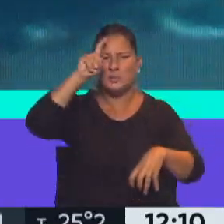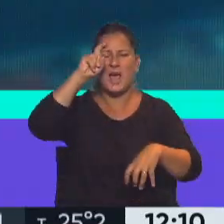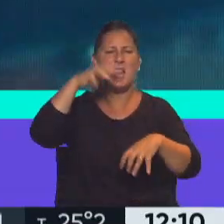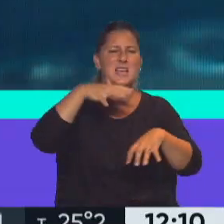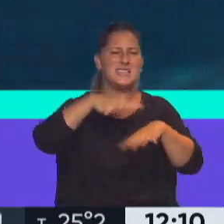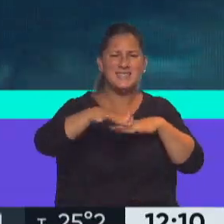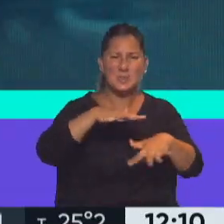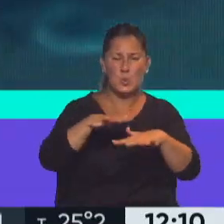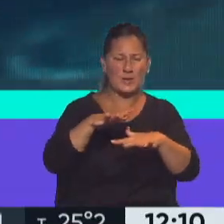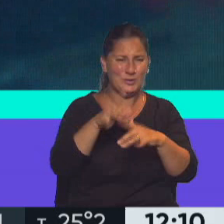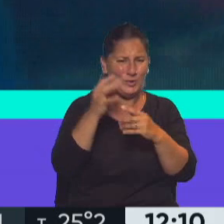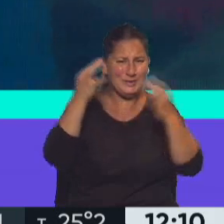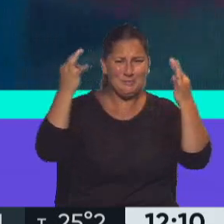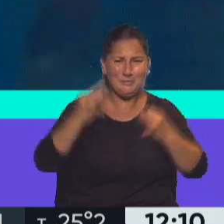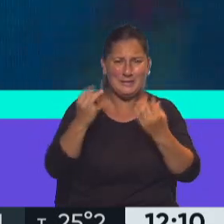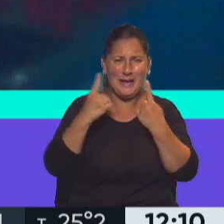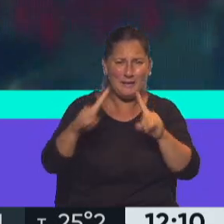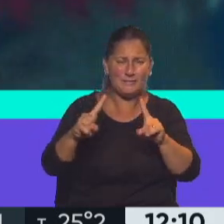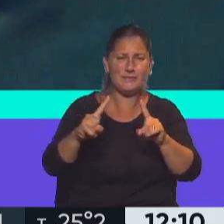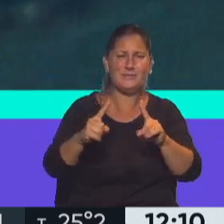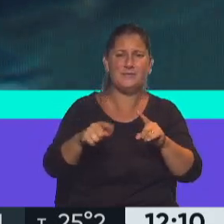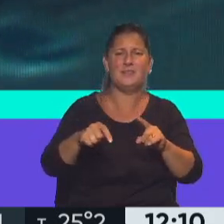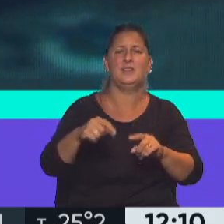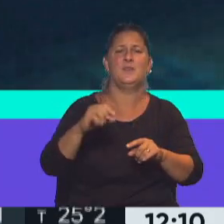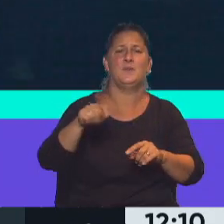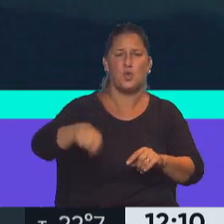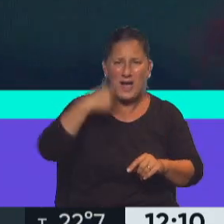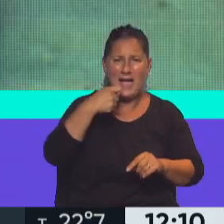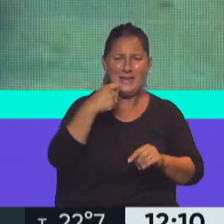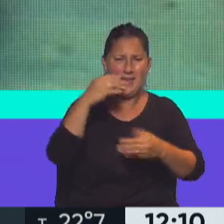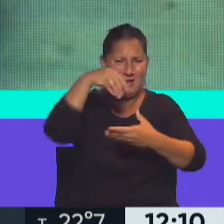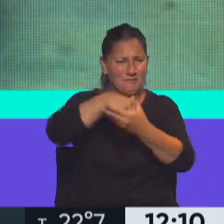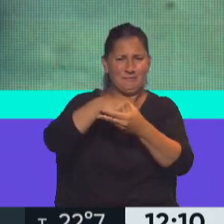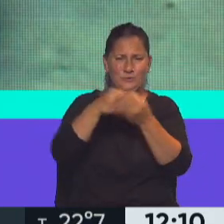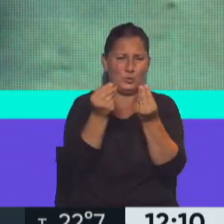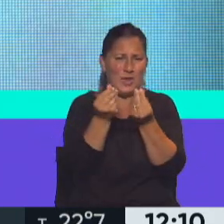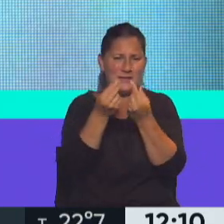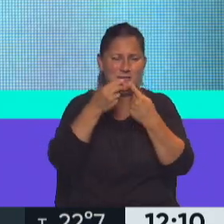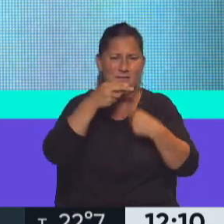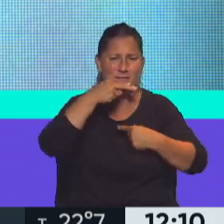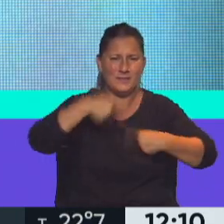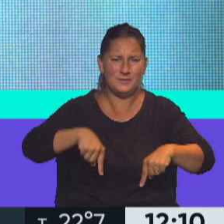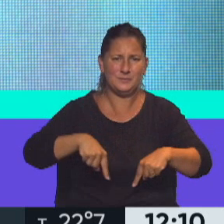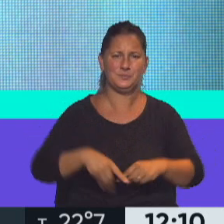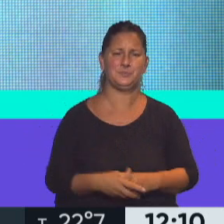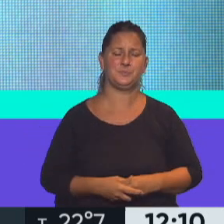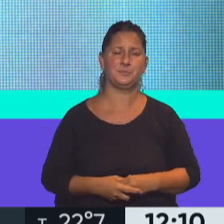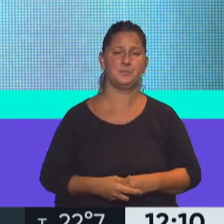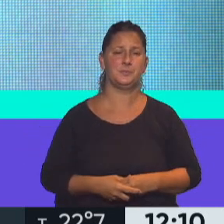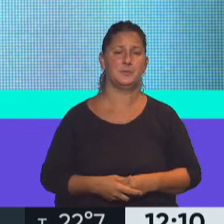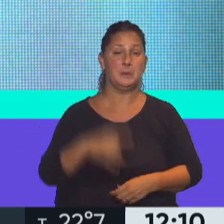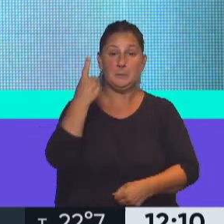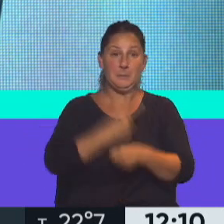situaciones muy particulares, con esta ingesta de cocaína adulterada. ¿Cuál es tu primera visión, Alejandro? Bueno, primero que es